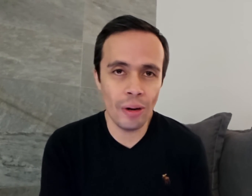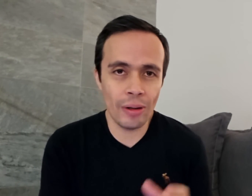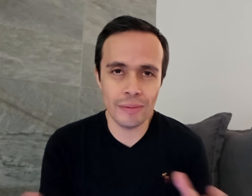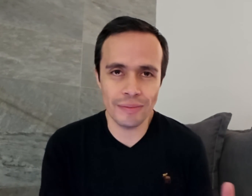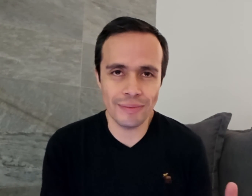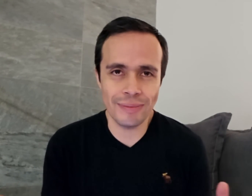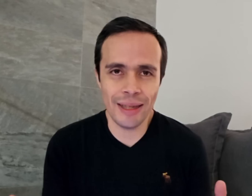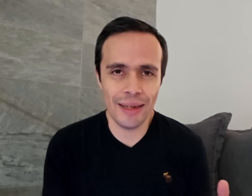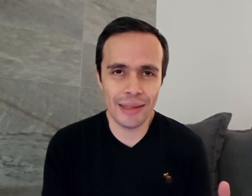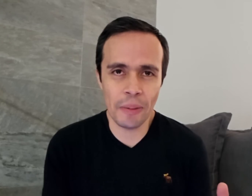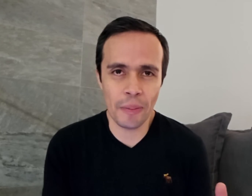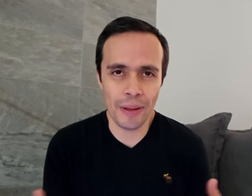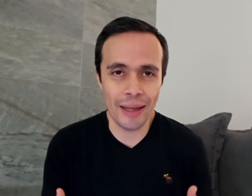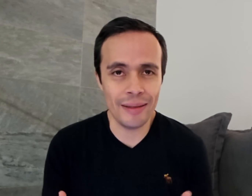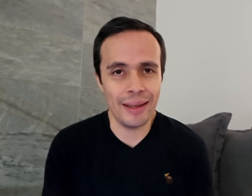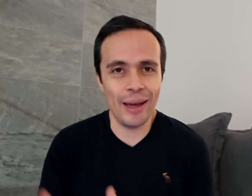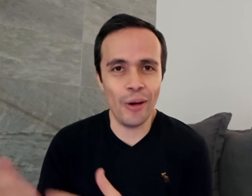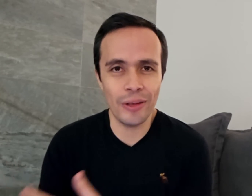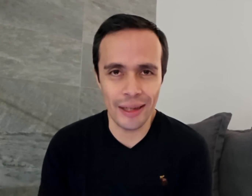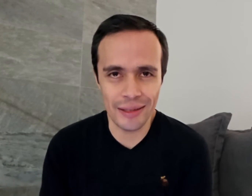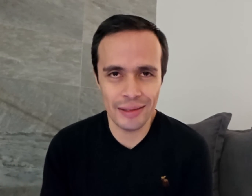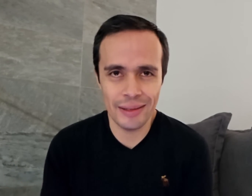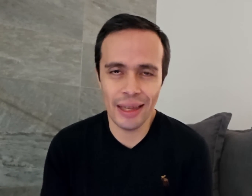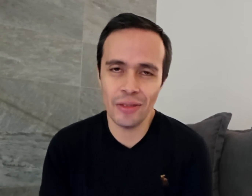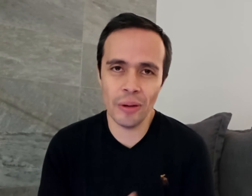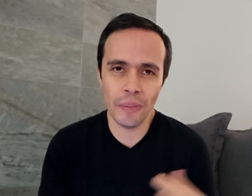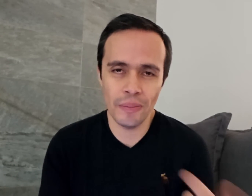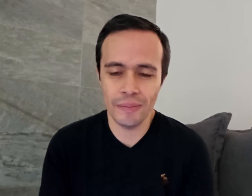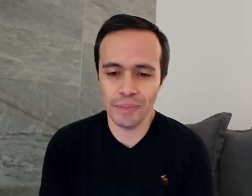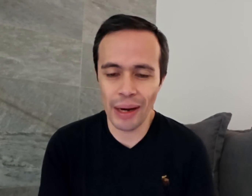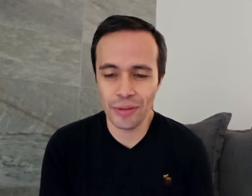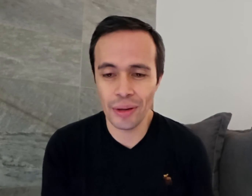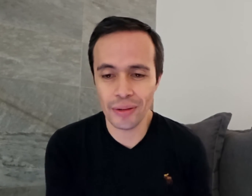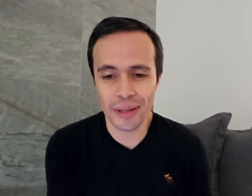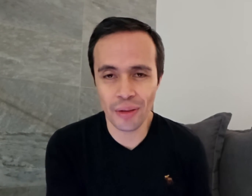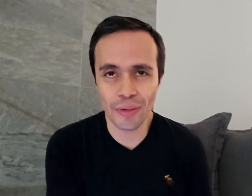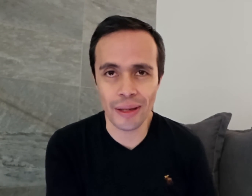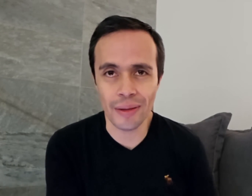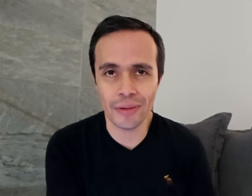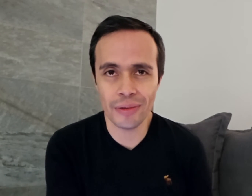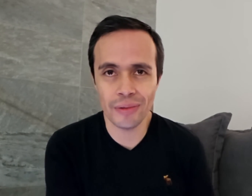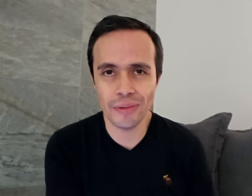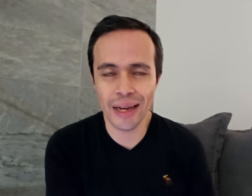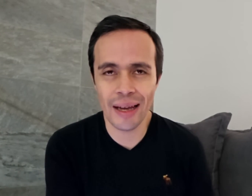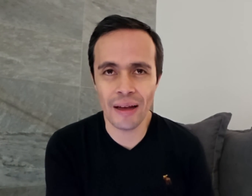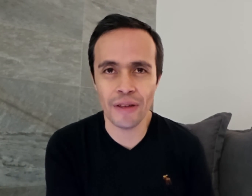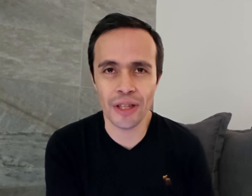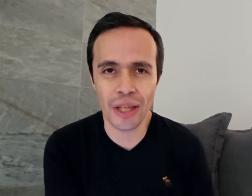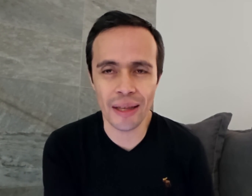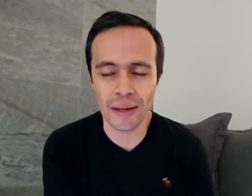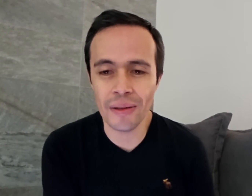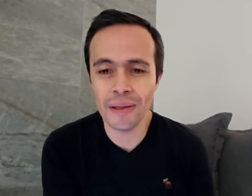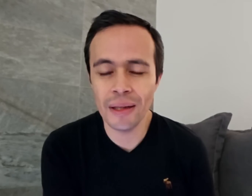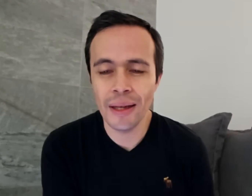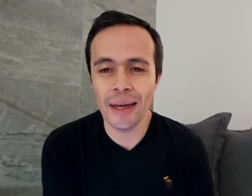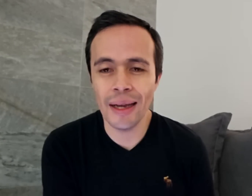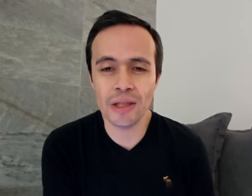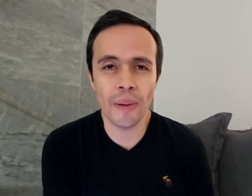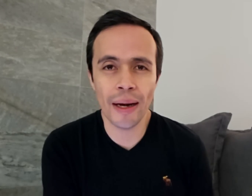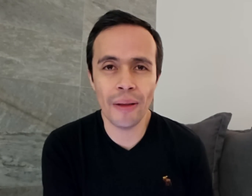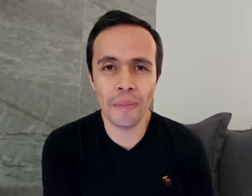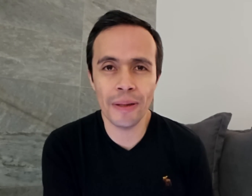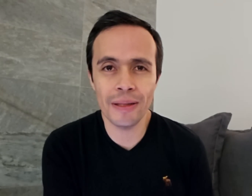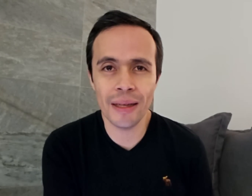no solo tiene esa propiedad, tiene otras. Ya estuvo preso en los Estados Unidos. Una fichita, ¿no?